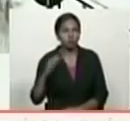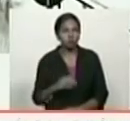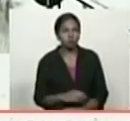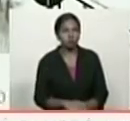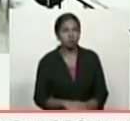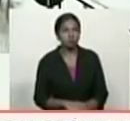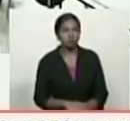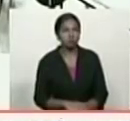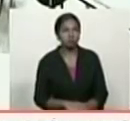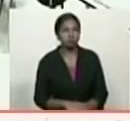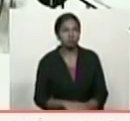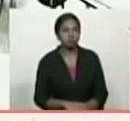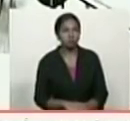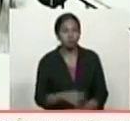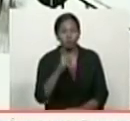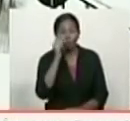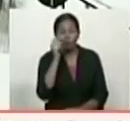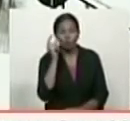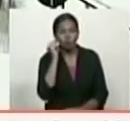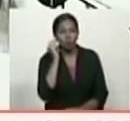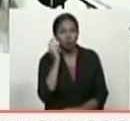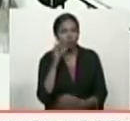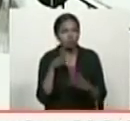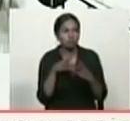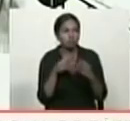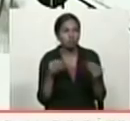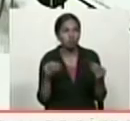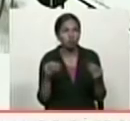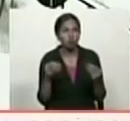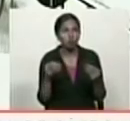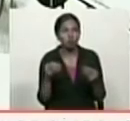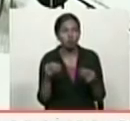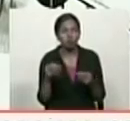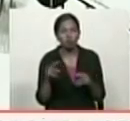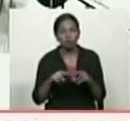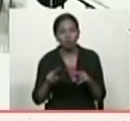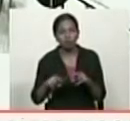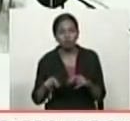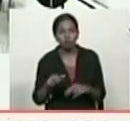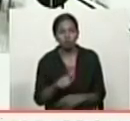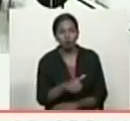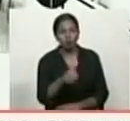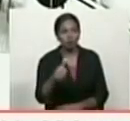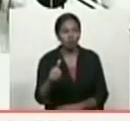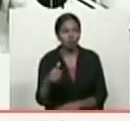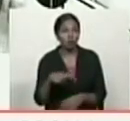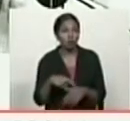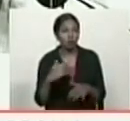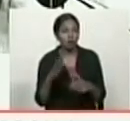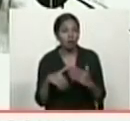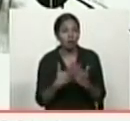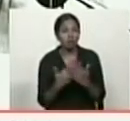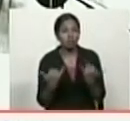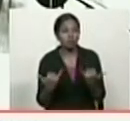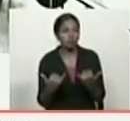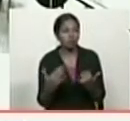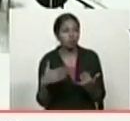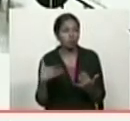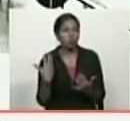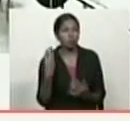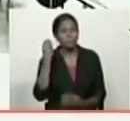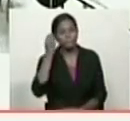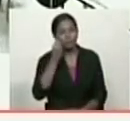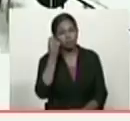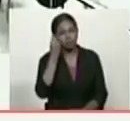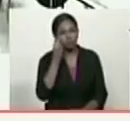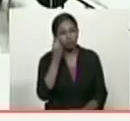a las mujeres, hombres de bien, a nuestras niñas, a nuestros niños que a esta hora ya están regresando de